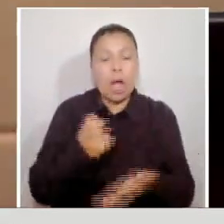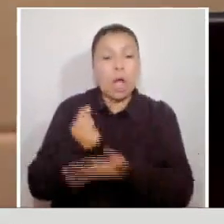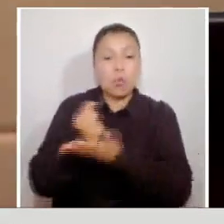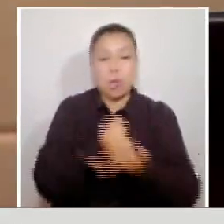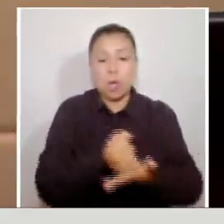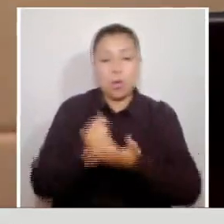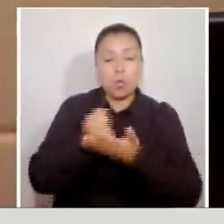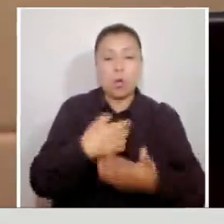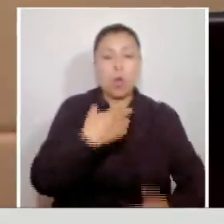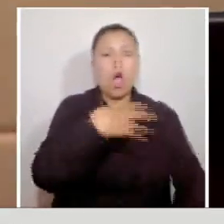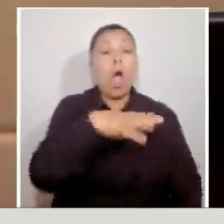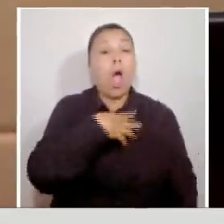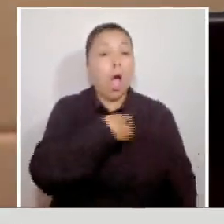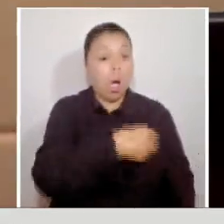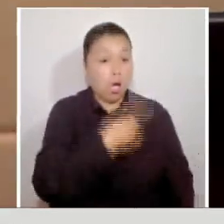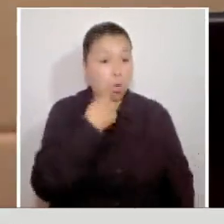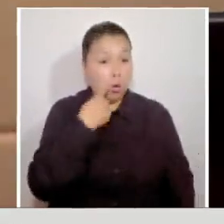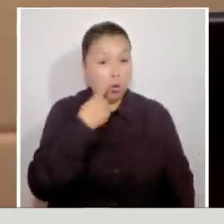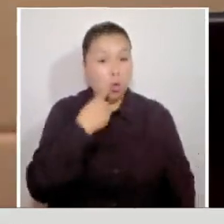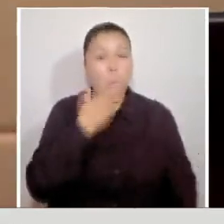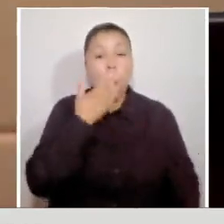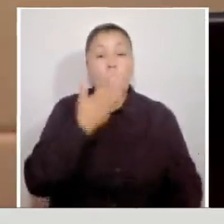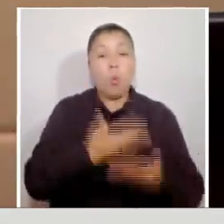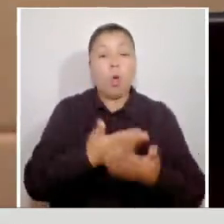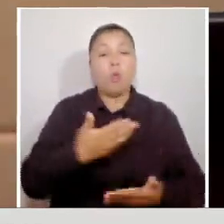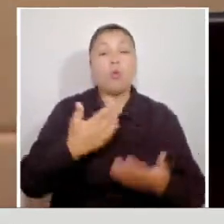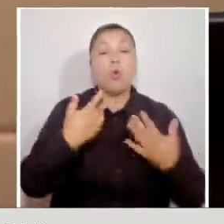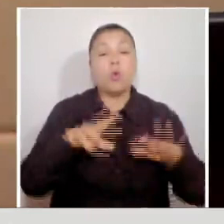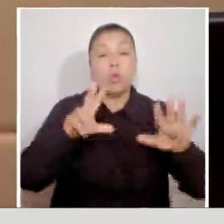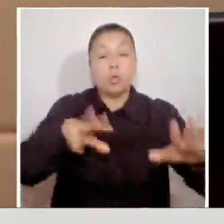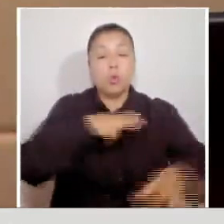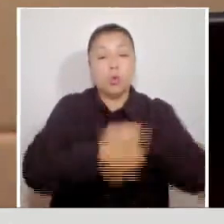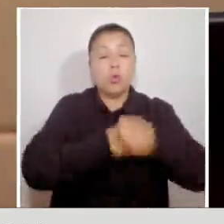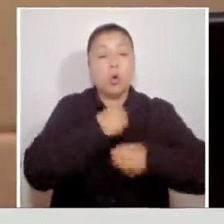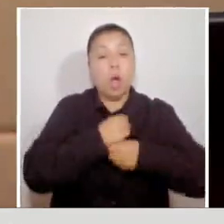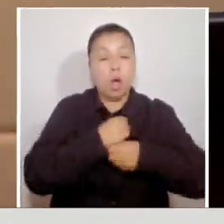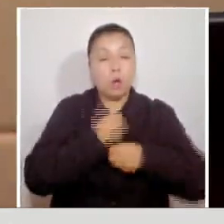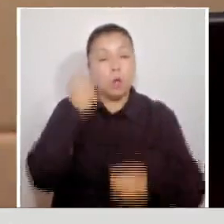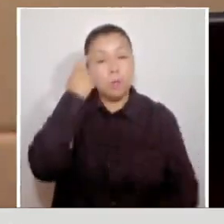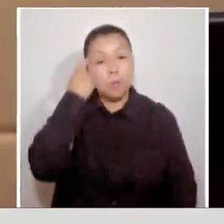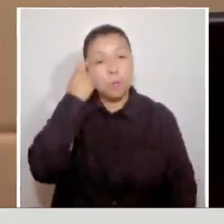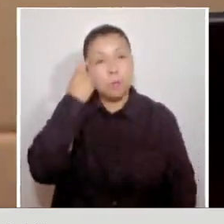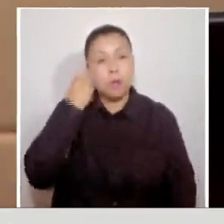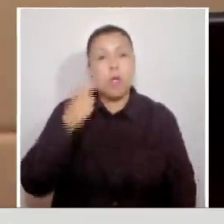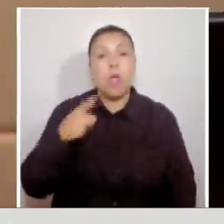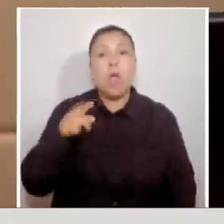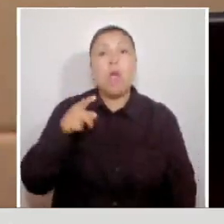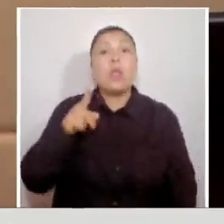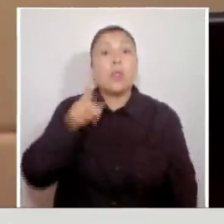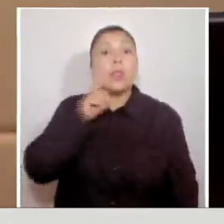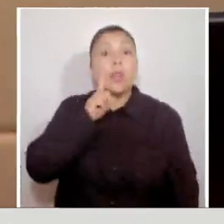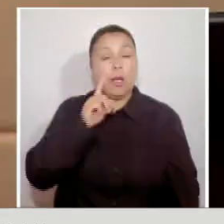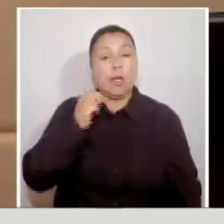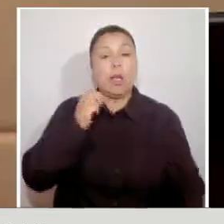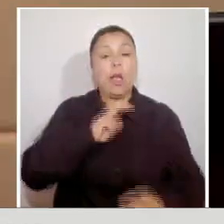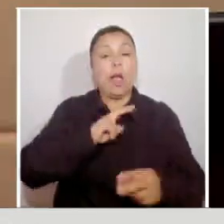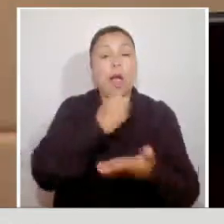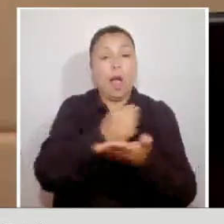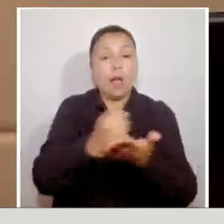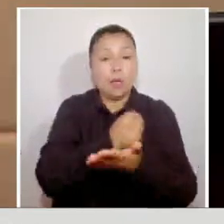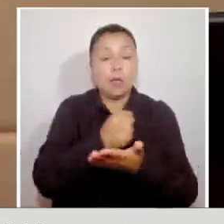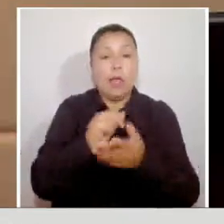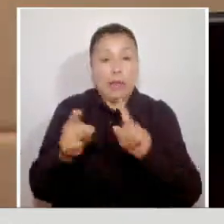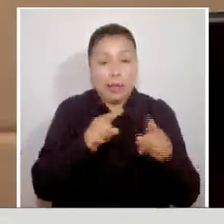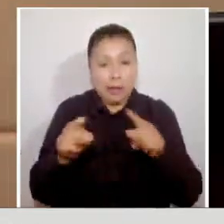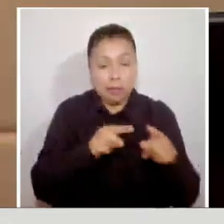adelante cuando cumplió 18 años tocó hacer este trámite que finalmente impulsa este proyecto